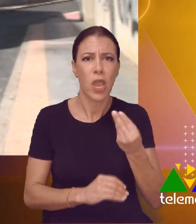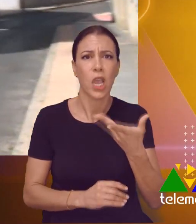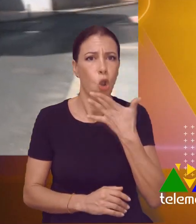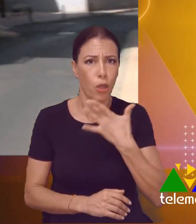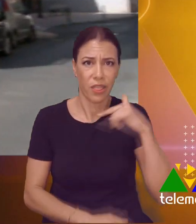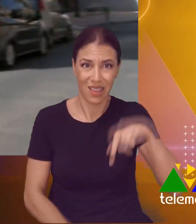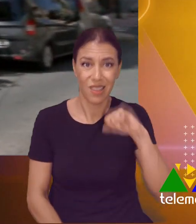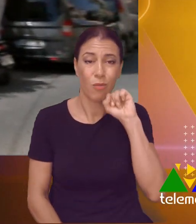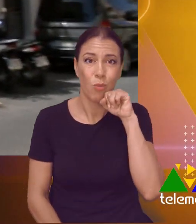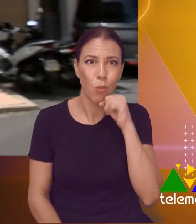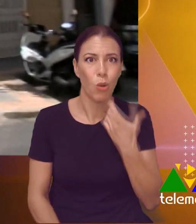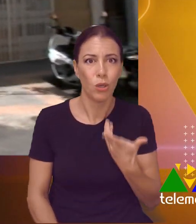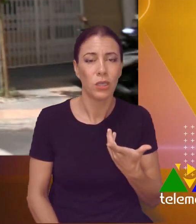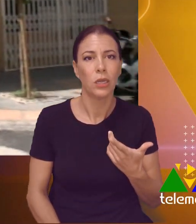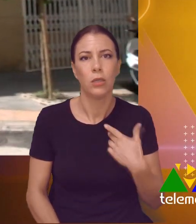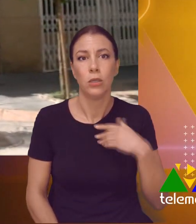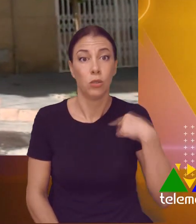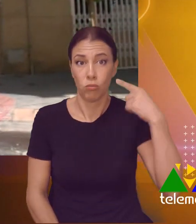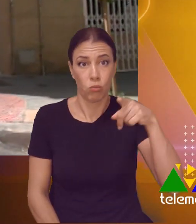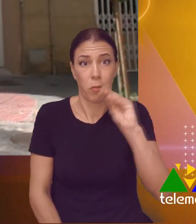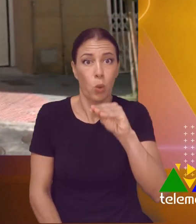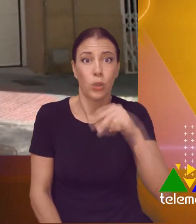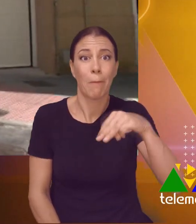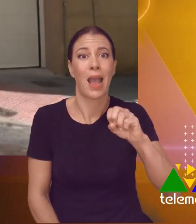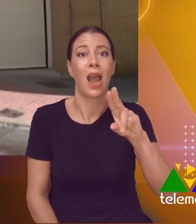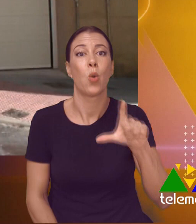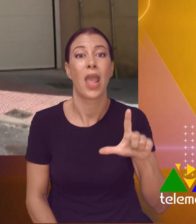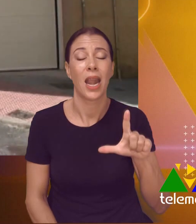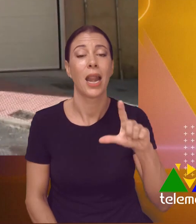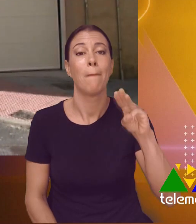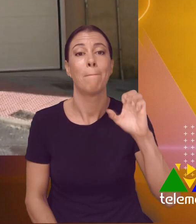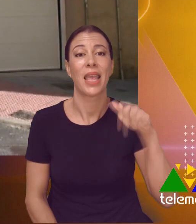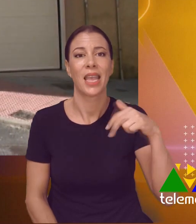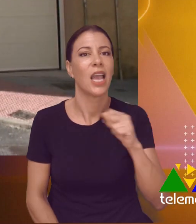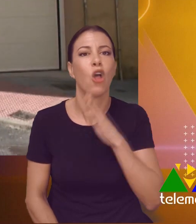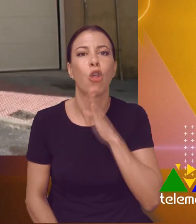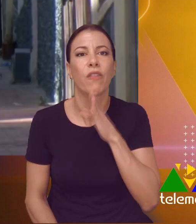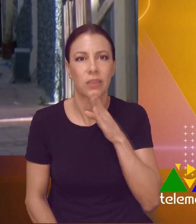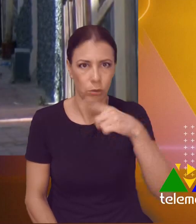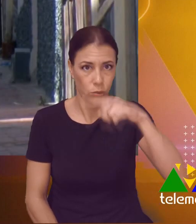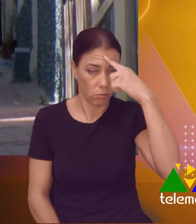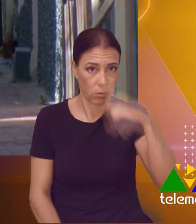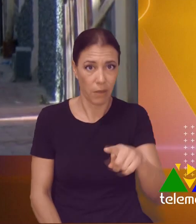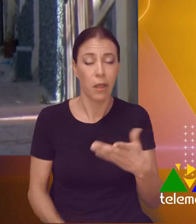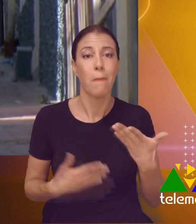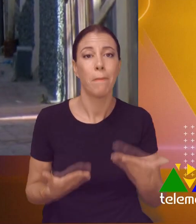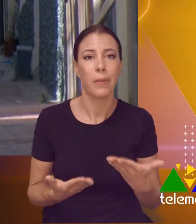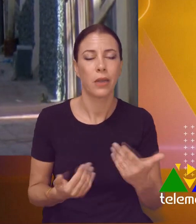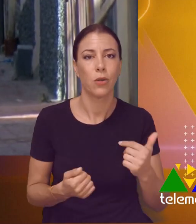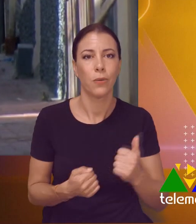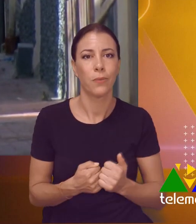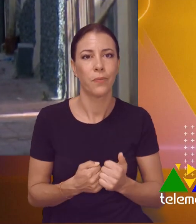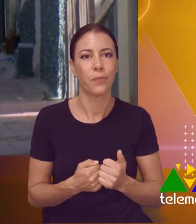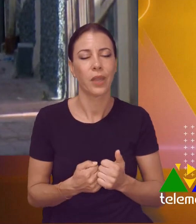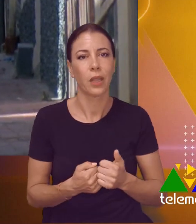preguntaba la calle Manuel Peña, todo el mundo sabía la calle Manuel Peña dónde estaba, ¿no? Pero vamos, que no es que un nombre que le